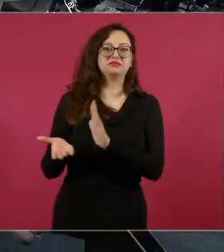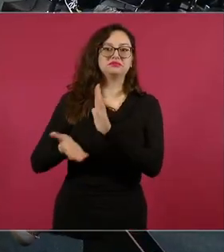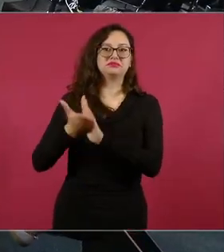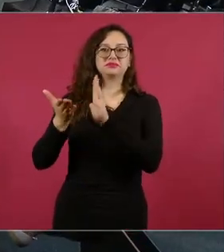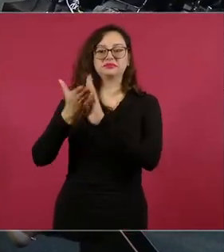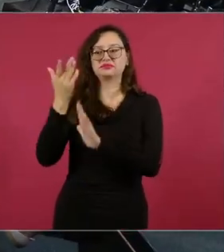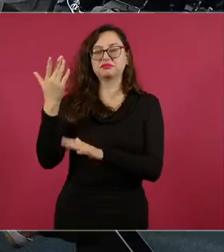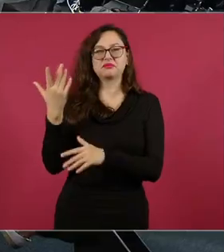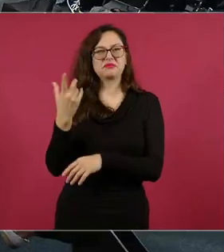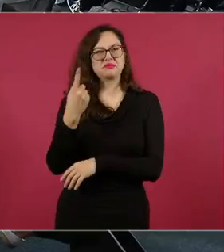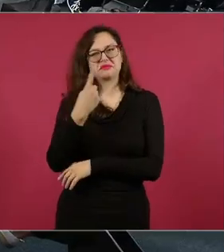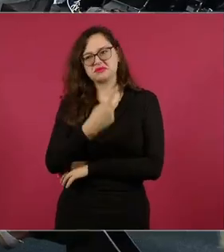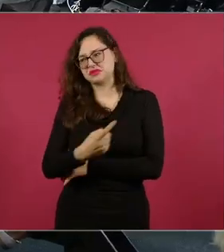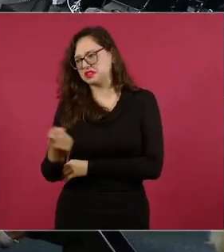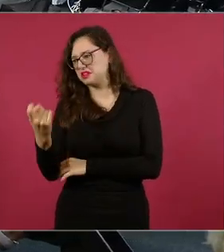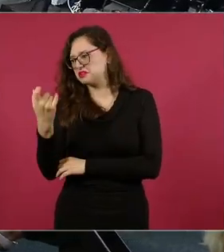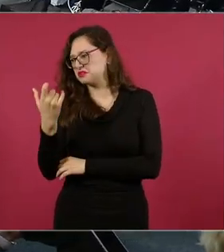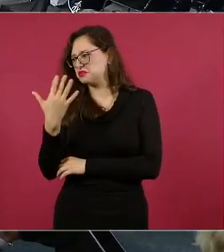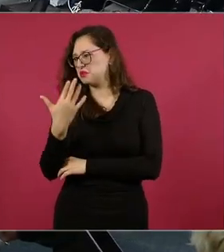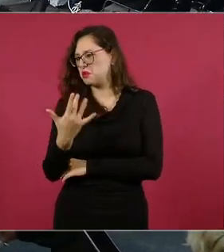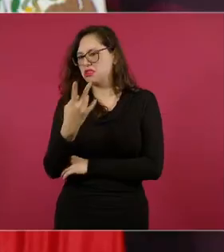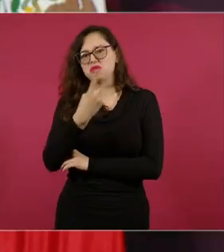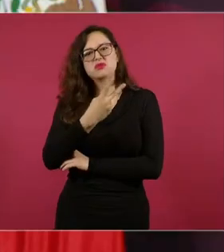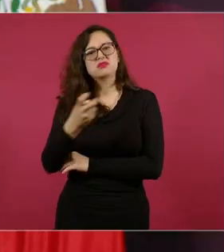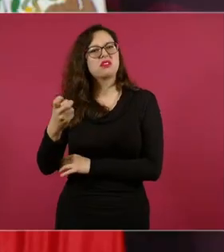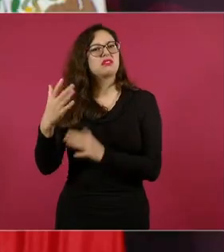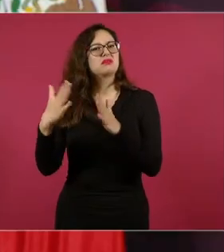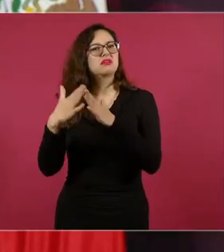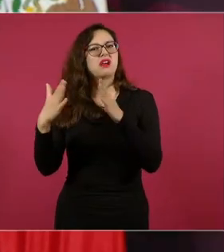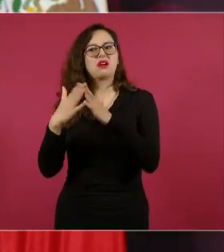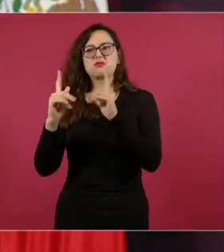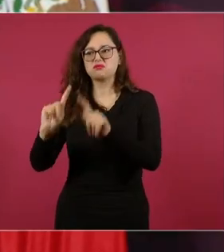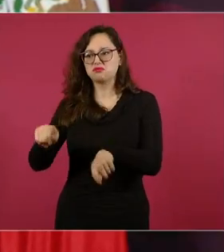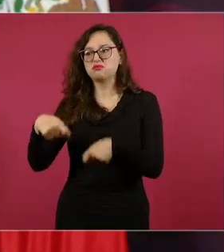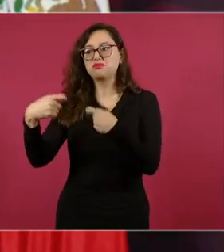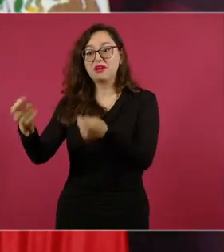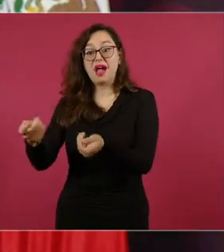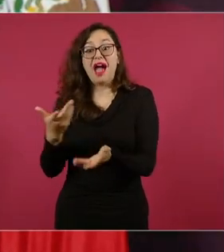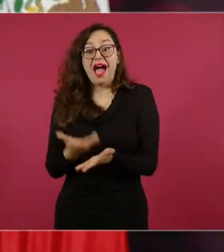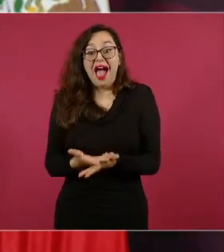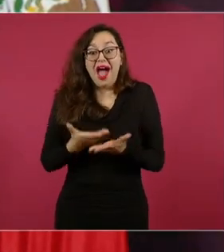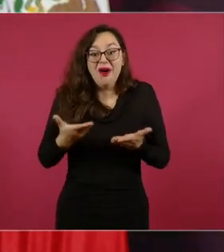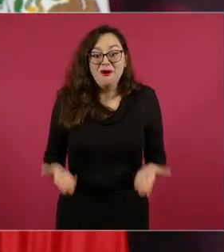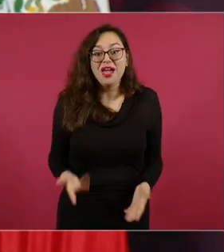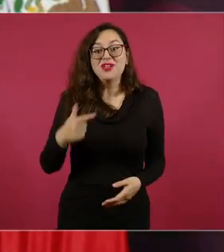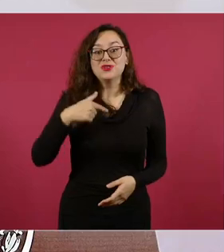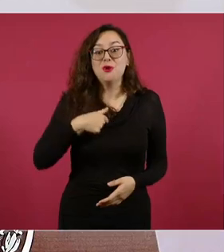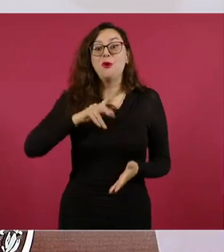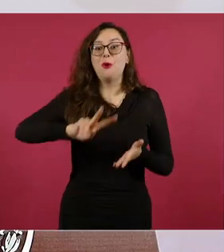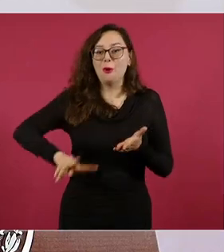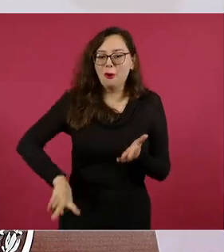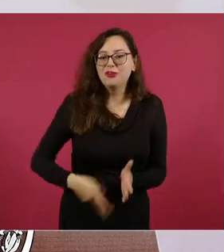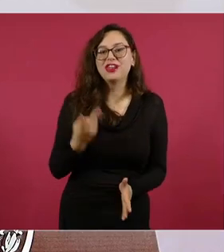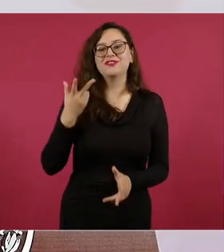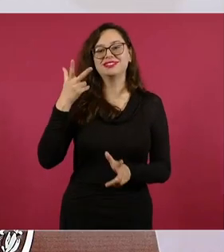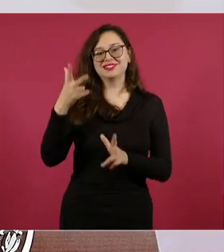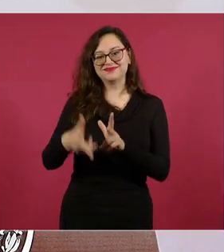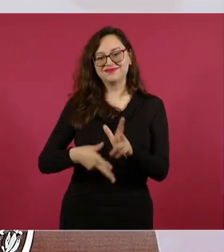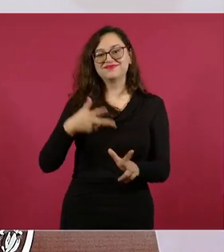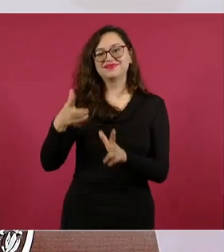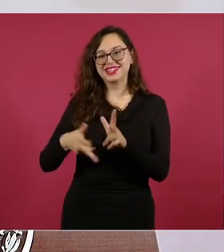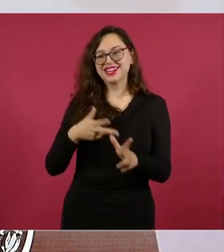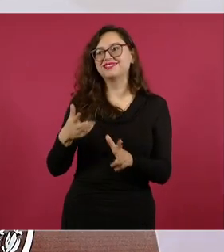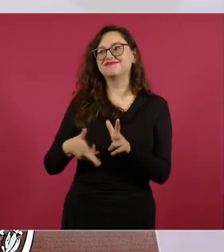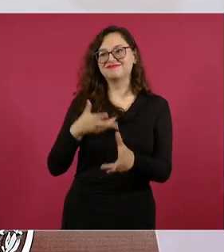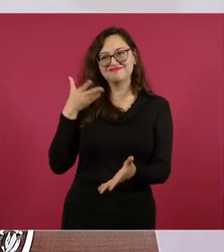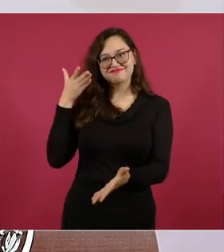no sé, 150, 200 viviendas, y llegué en tren de nuevo, que ya no había tren de